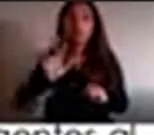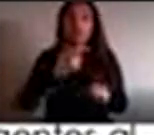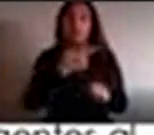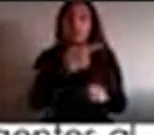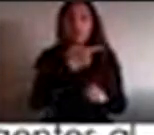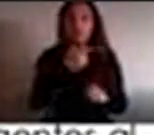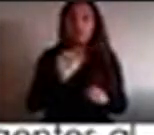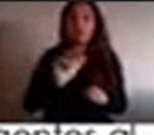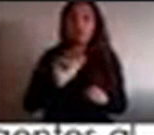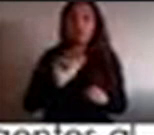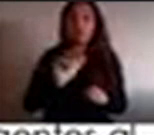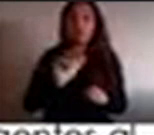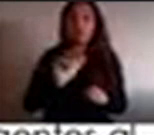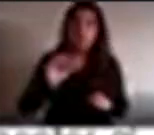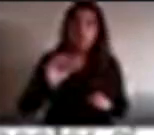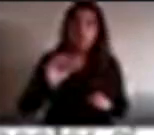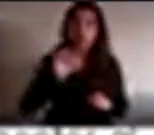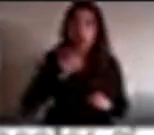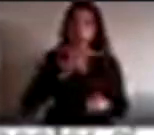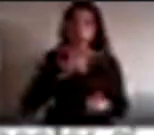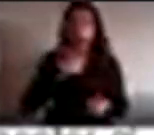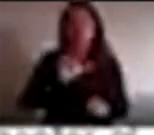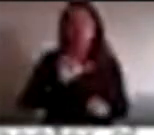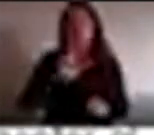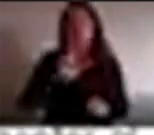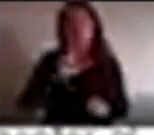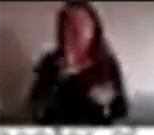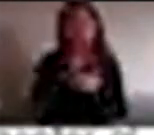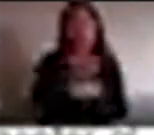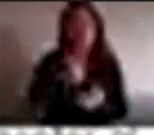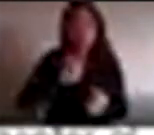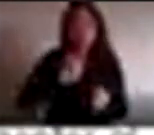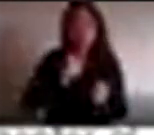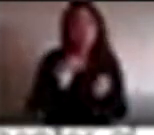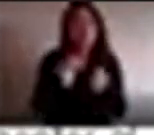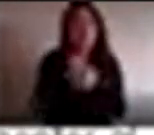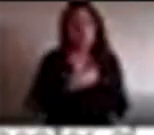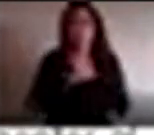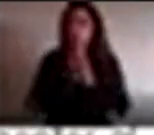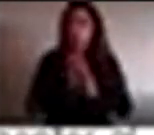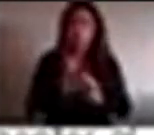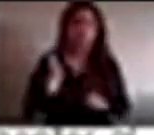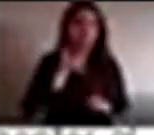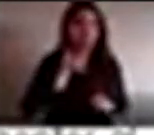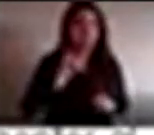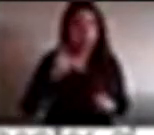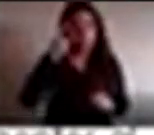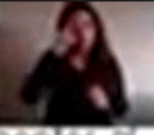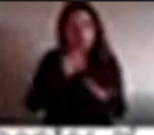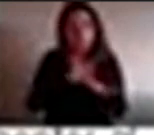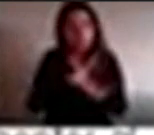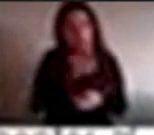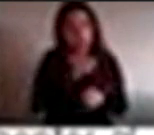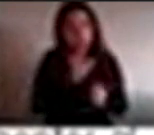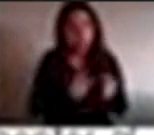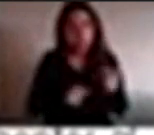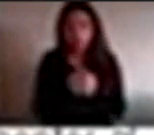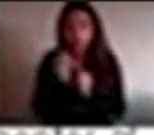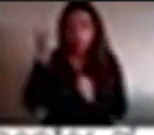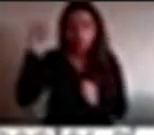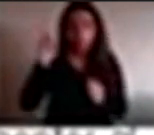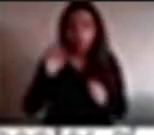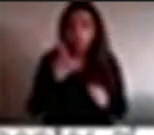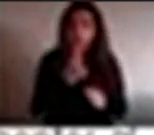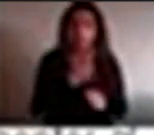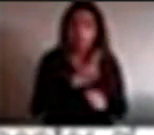159 a 161, y que bueno, debemos cumplir con todas las formalidades que establece la ley para poder despedir a una persona con discapacidad, por lo que no